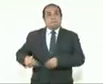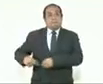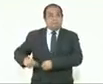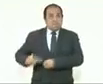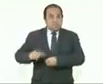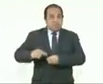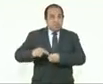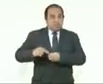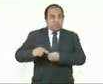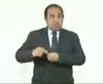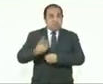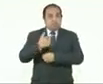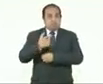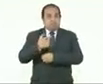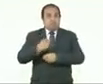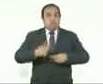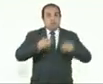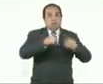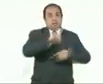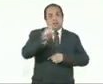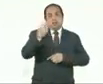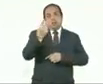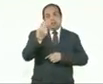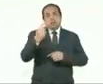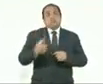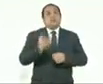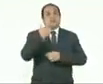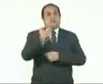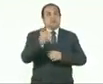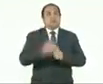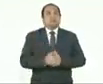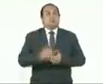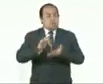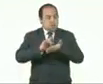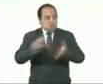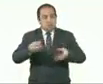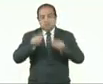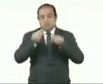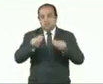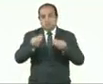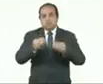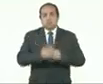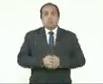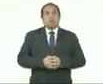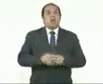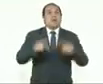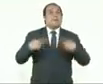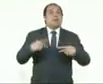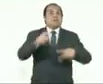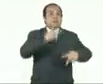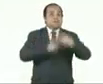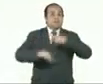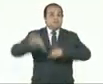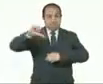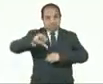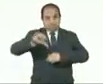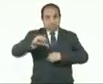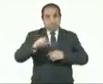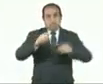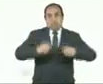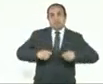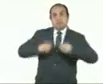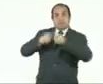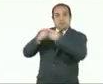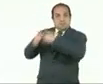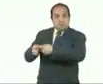entregaron 125 pesos. Les agradecemos mucho a quienes han venido el día de hoy a